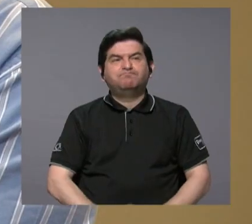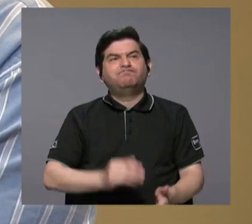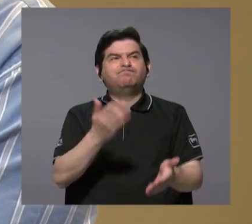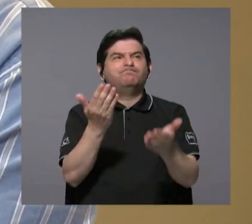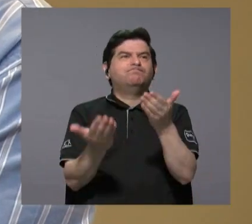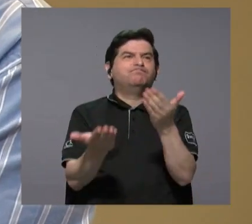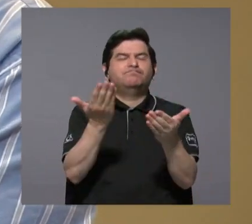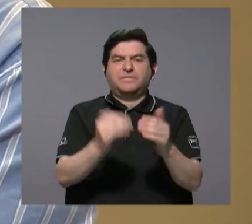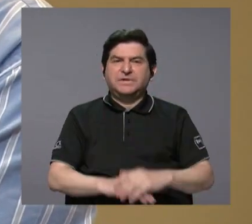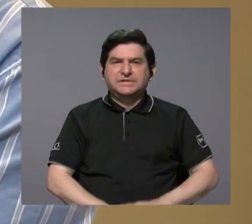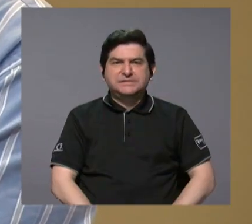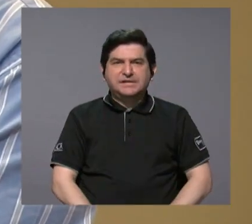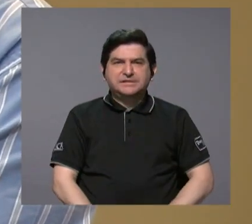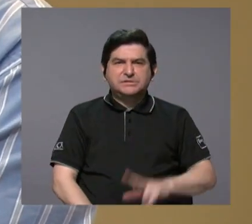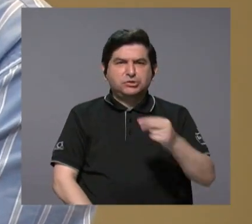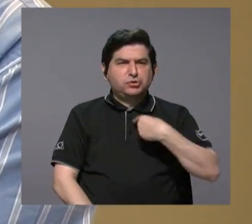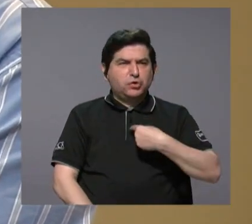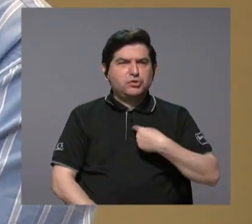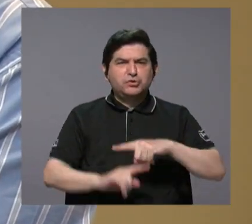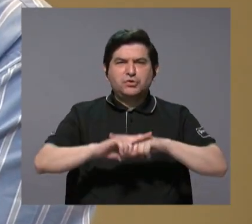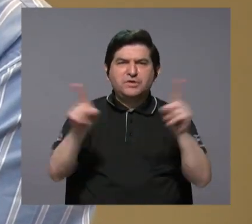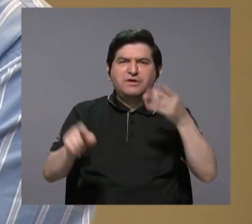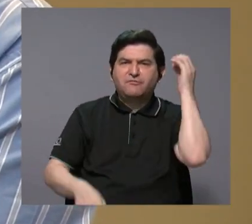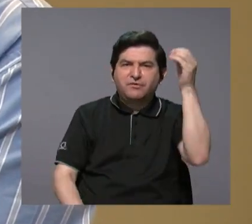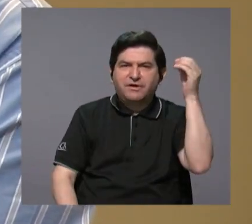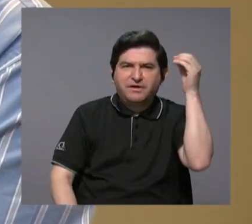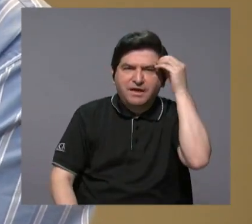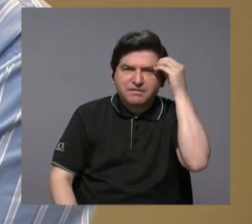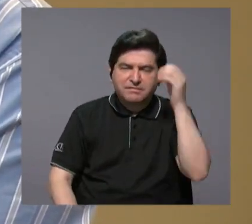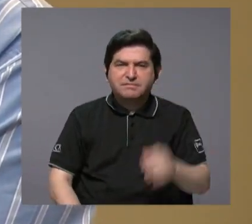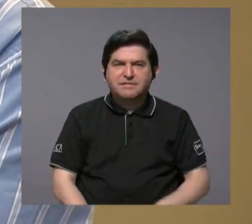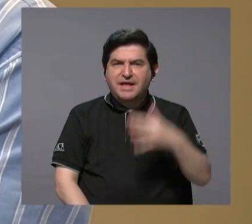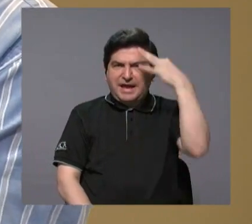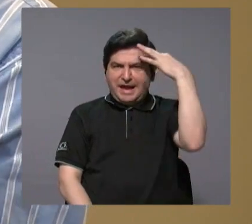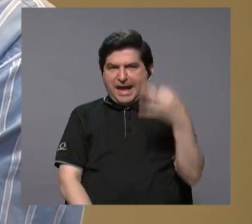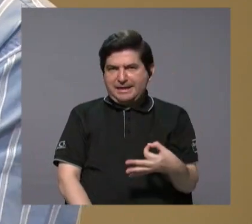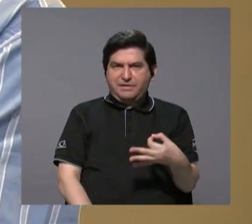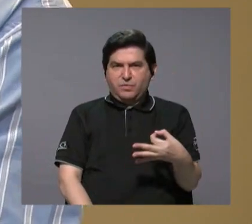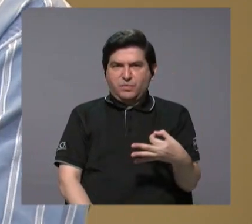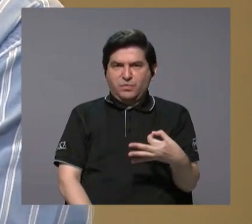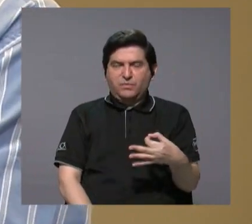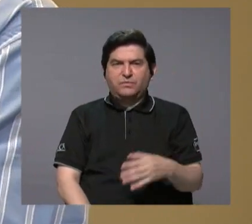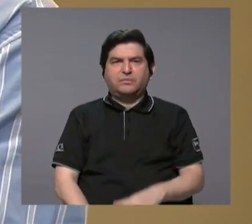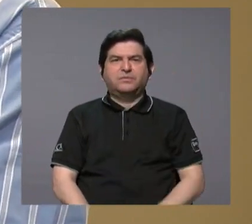digamos, no es que discrepo, sino que me parece que hay